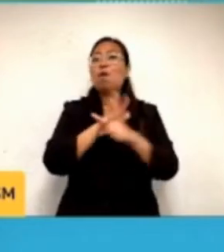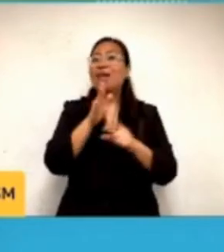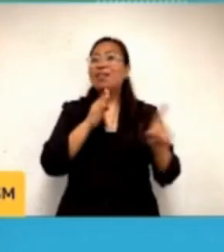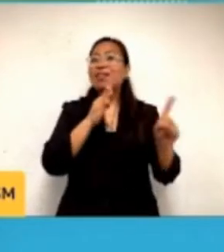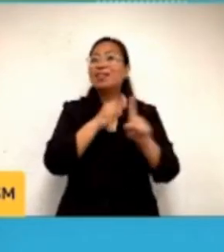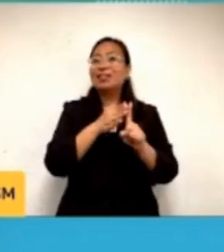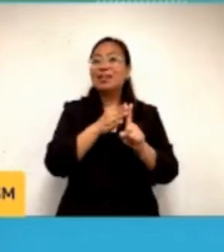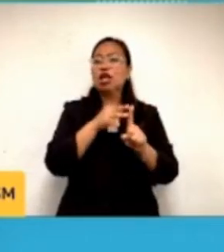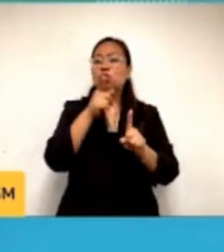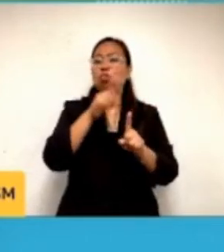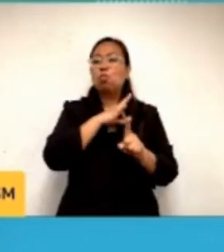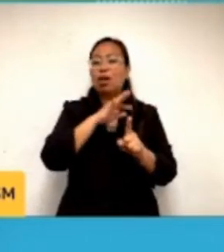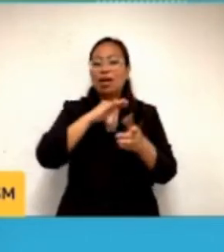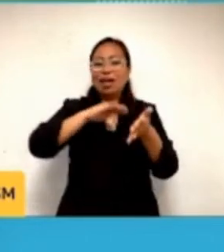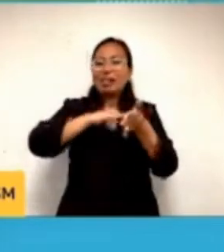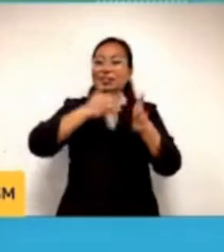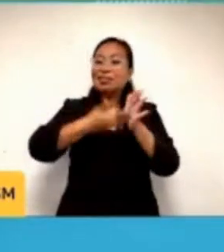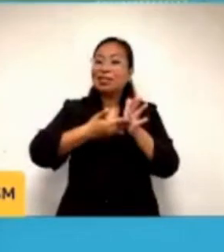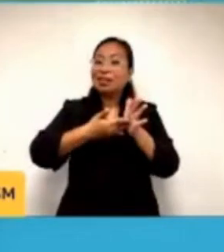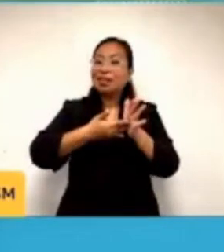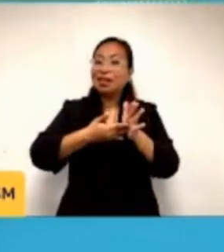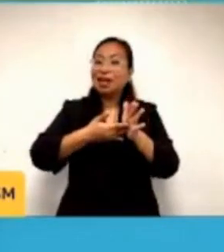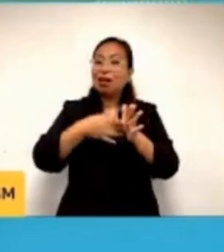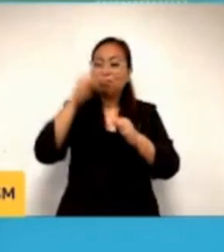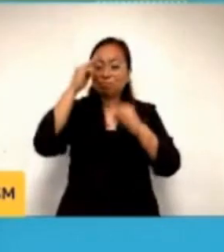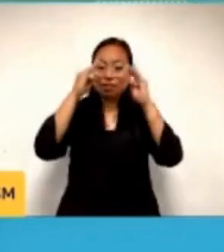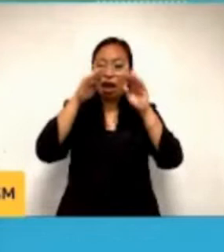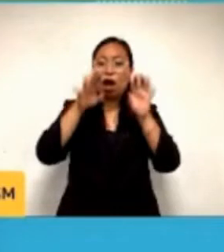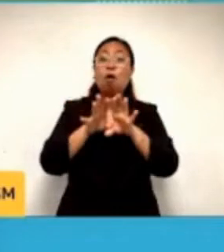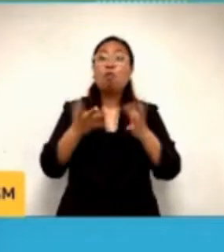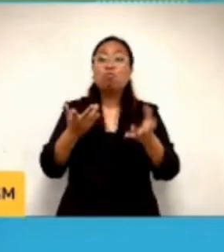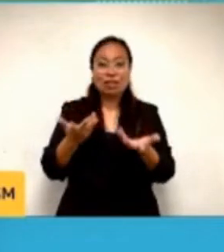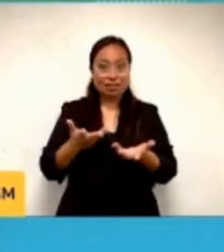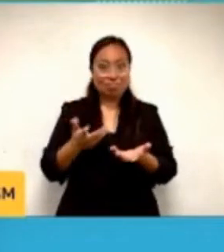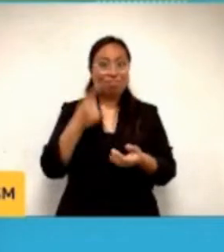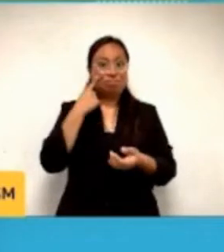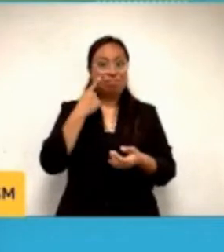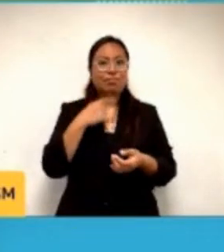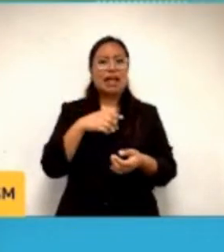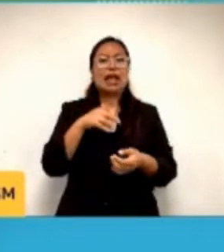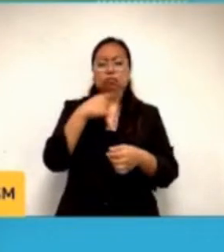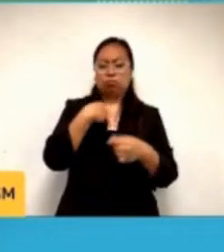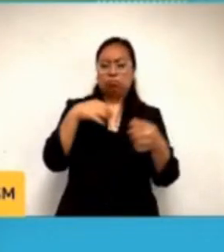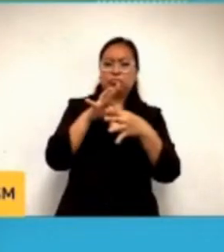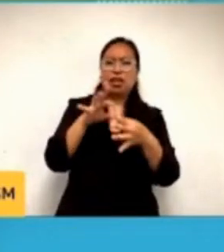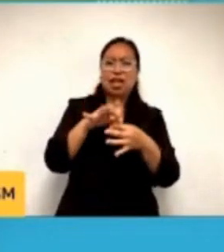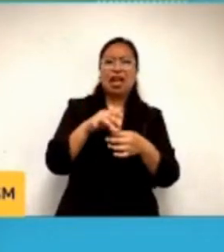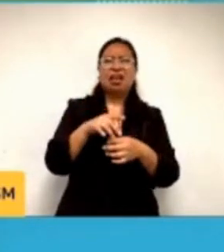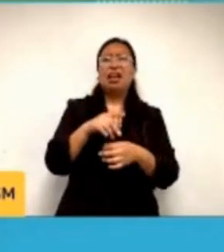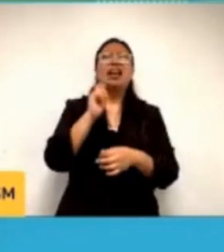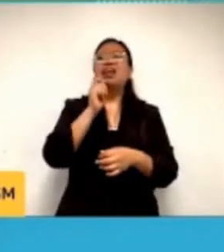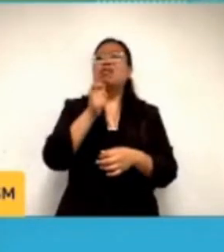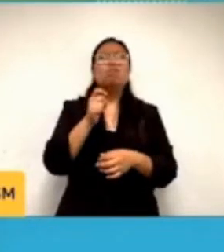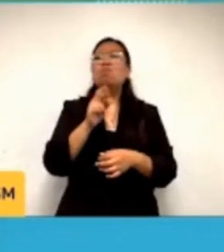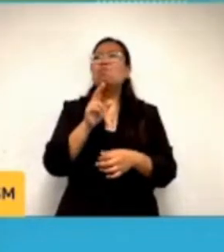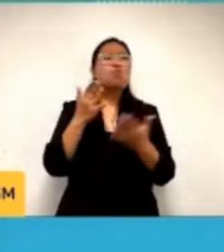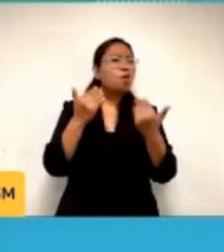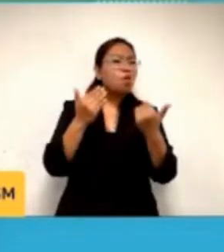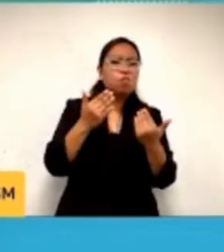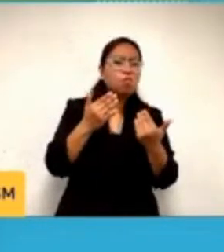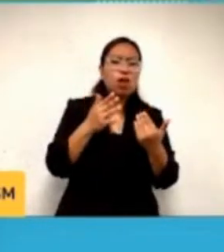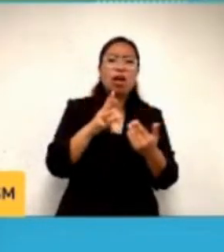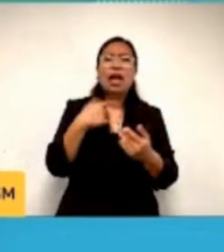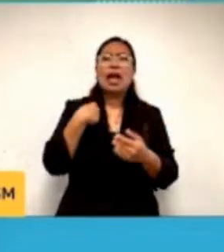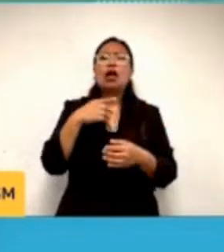manera estratégica. Vamos a ver cómo. Primero te quiero decir que no es capital social. No es capital social nada